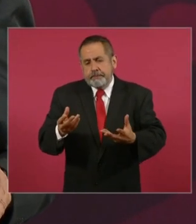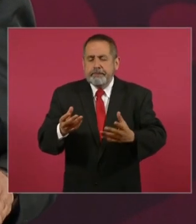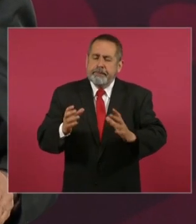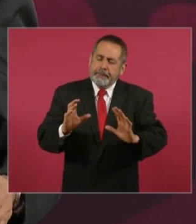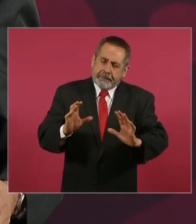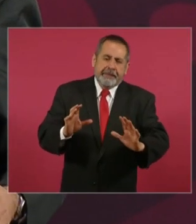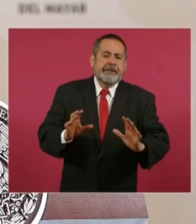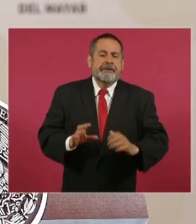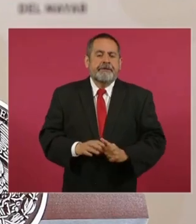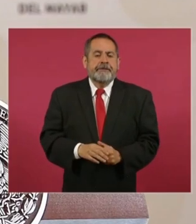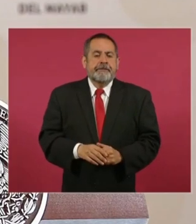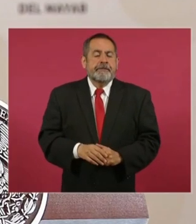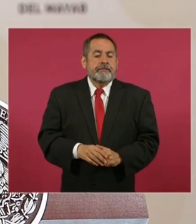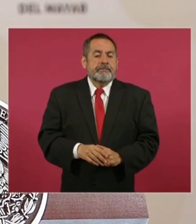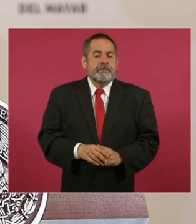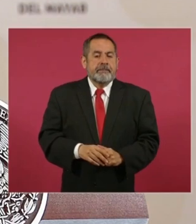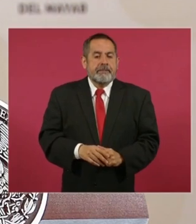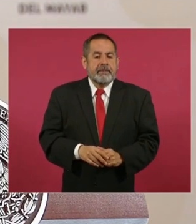sobre todo,